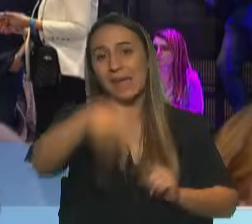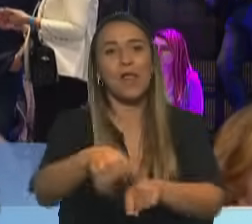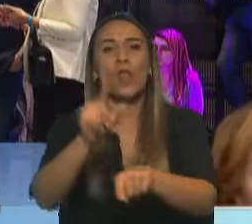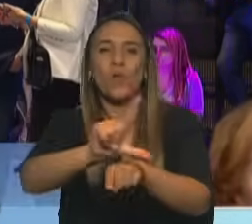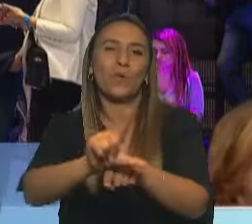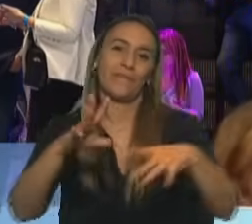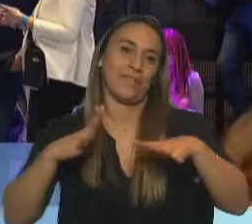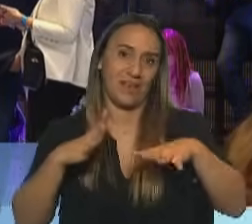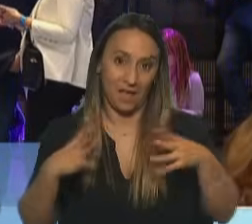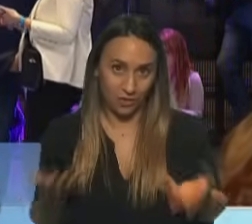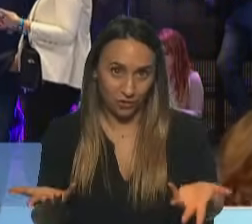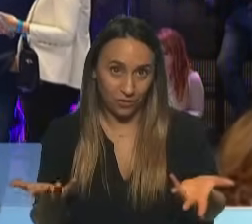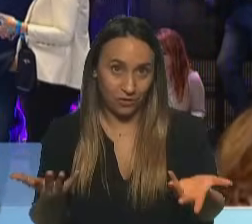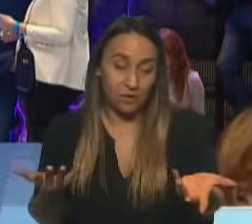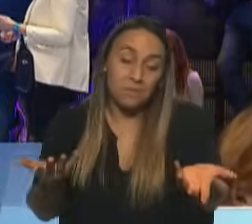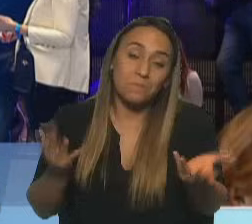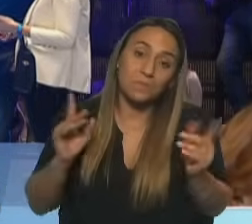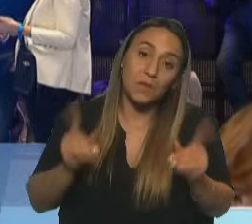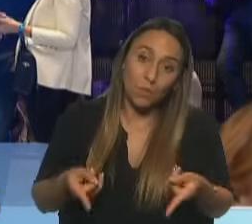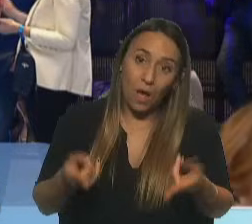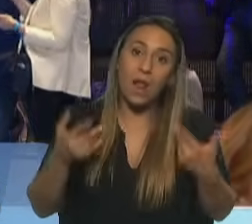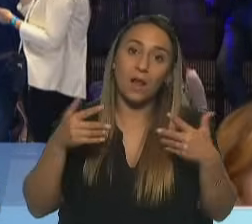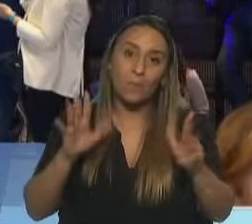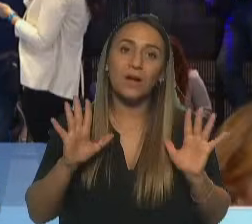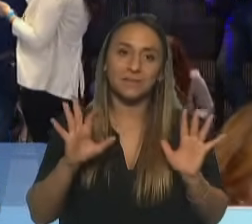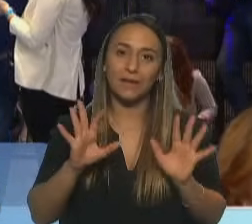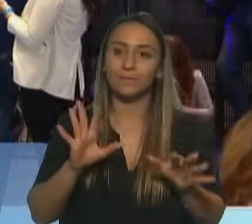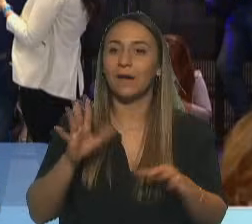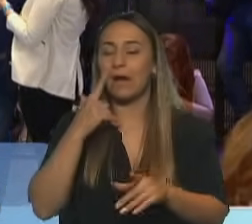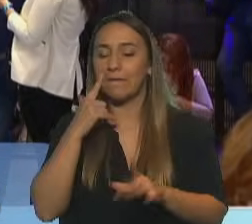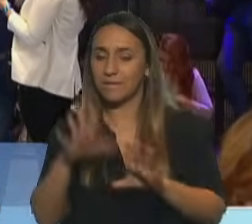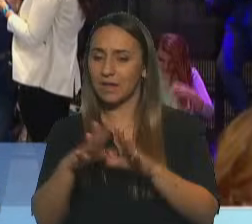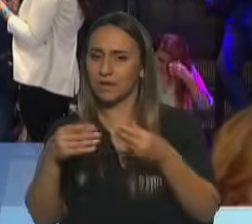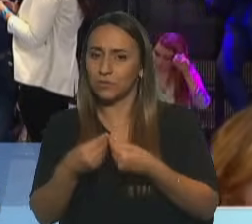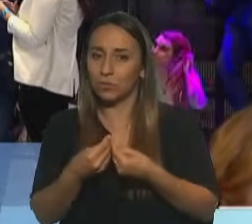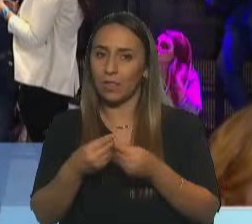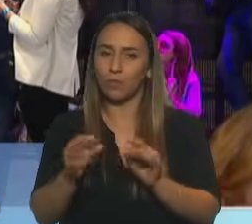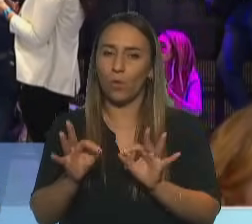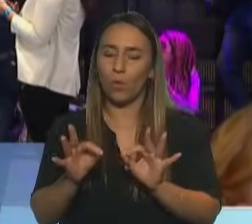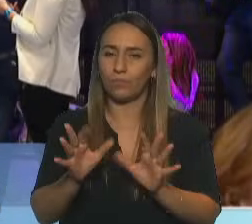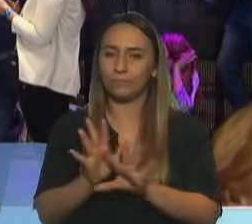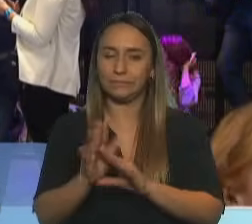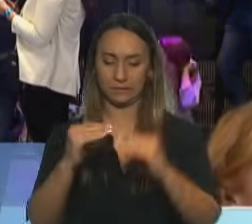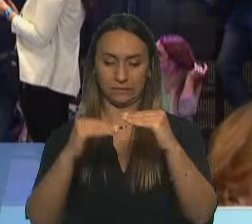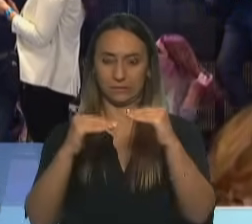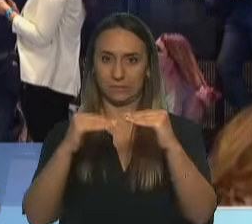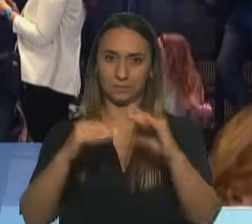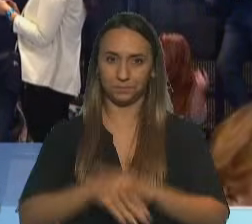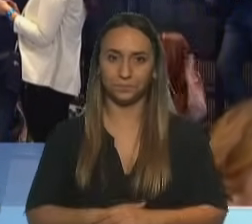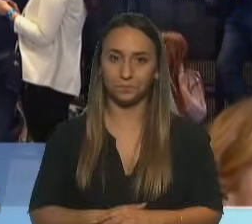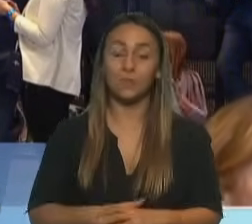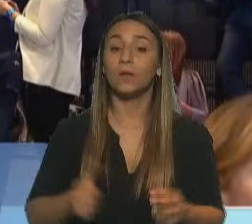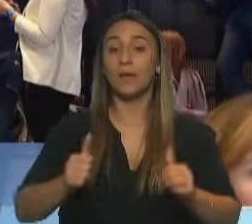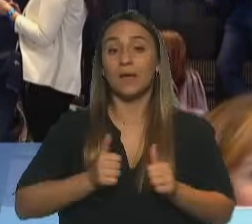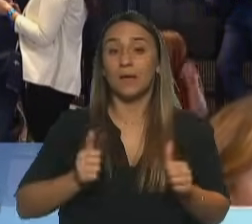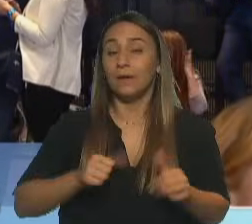feriado, pero y de todas maneras eso puede llegar a influir, sobre todo si hay un resultado ajustado, ¿no? Bien, estamos esperando,